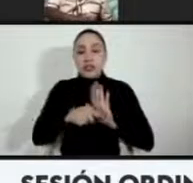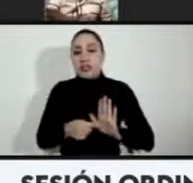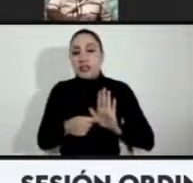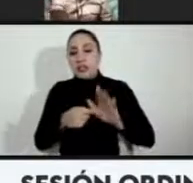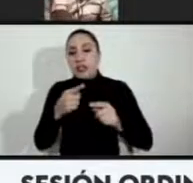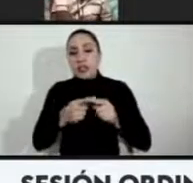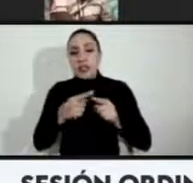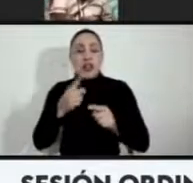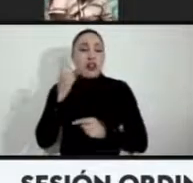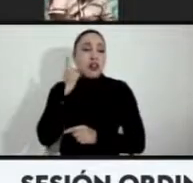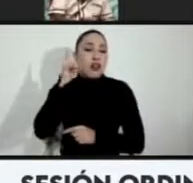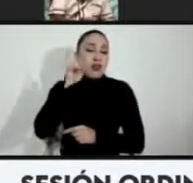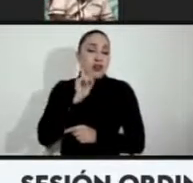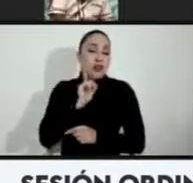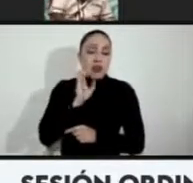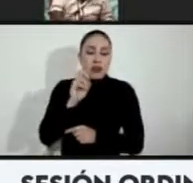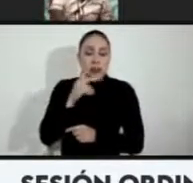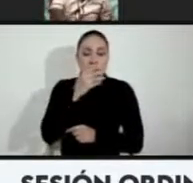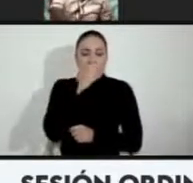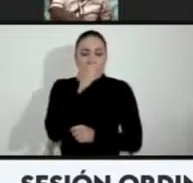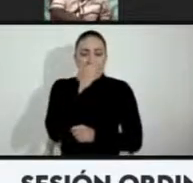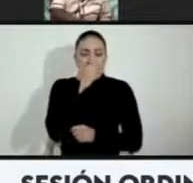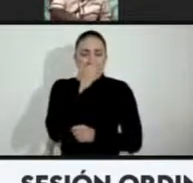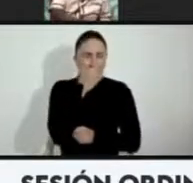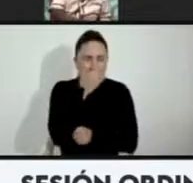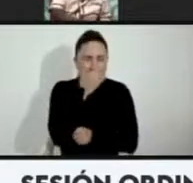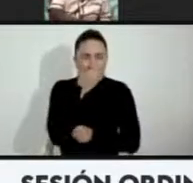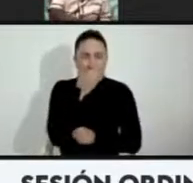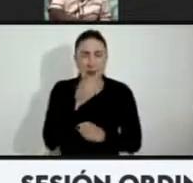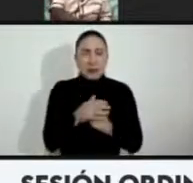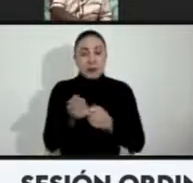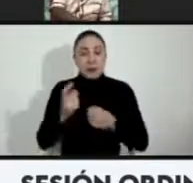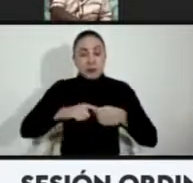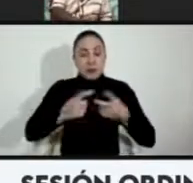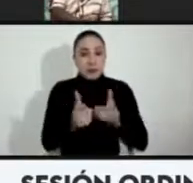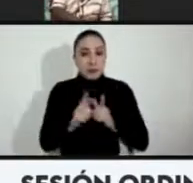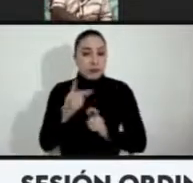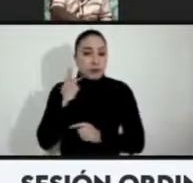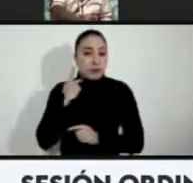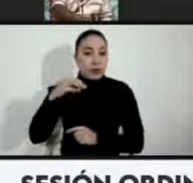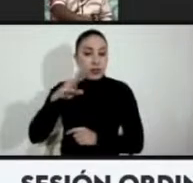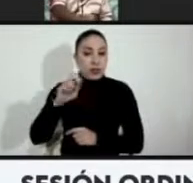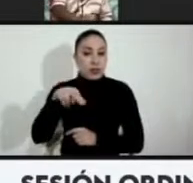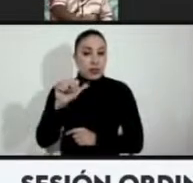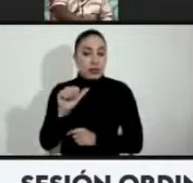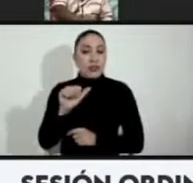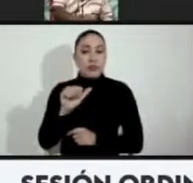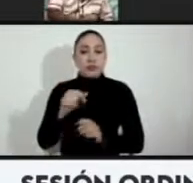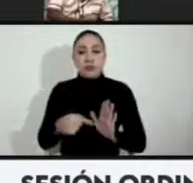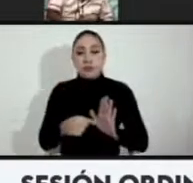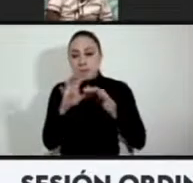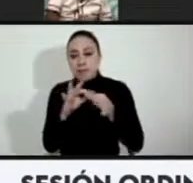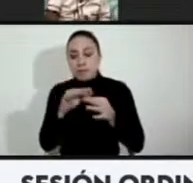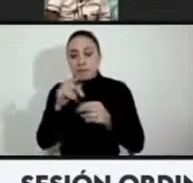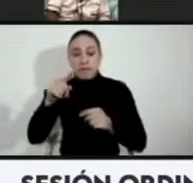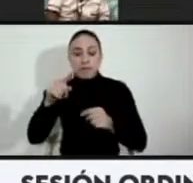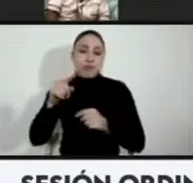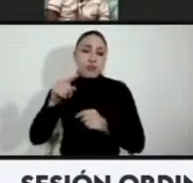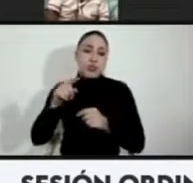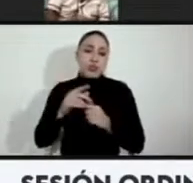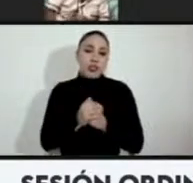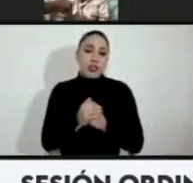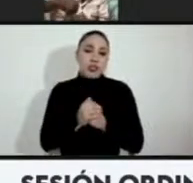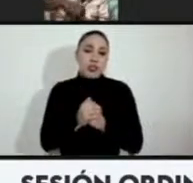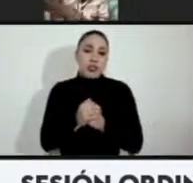Pérez, integrante del Grupo Parlamentario de Morena, que presenta la Comisión de Movilidad Sustentable. Adelante, perdón, para fundamentar el